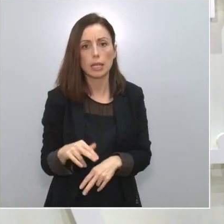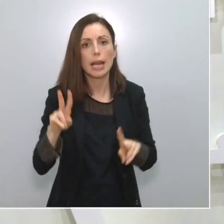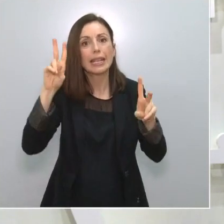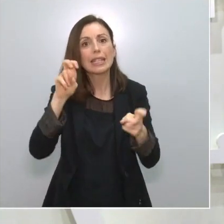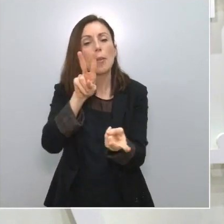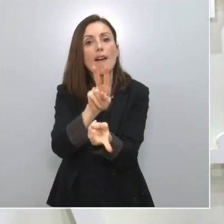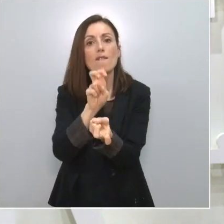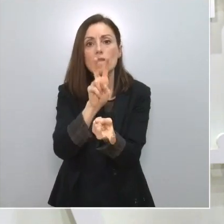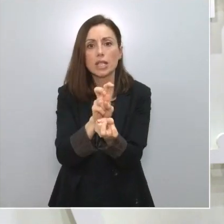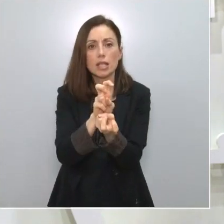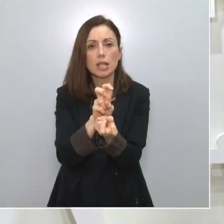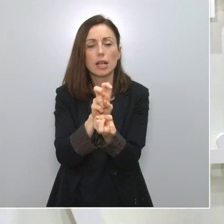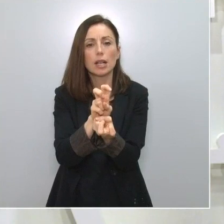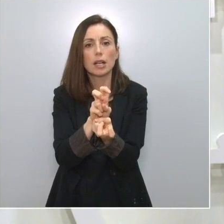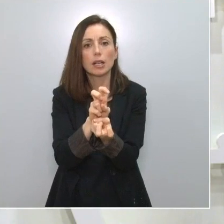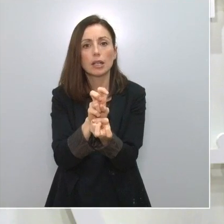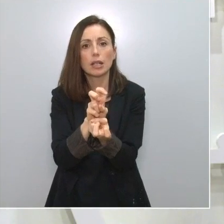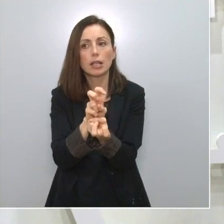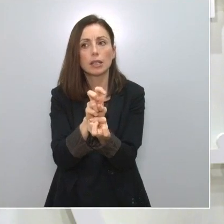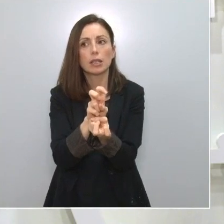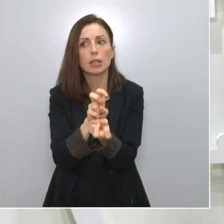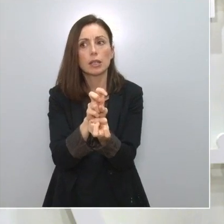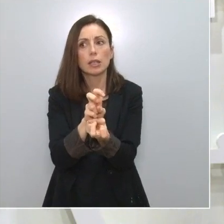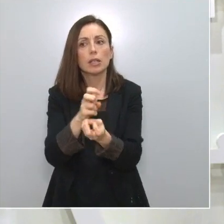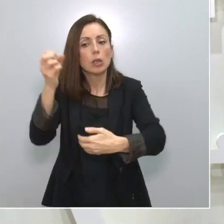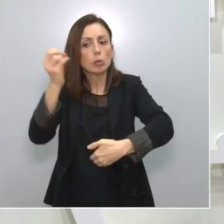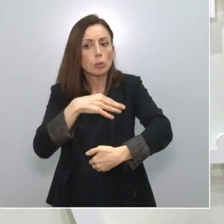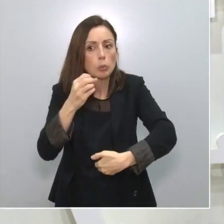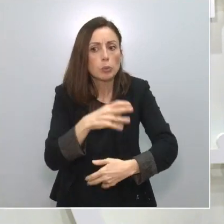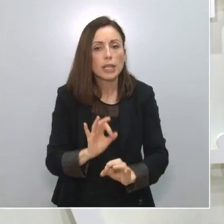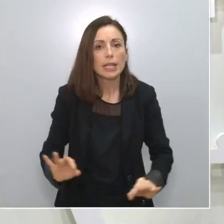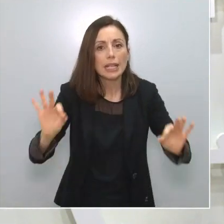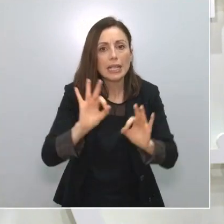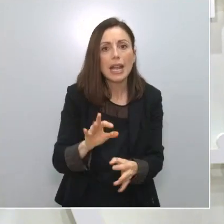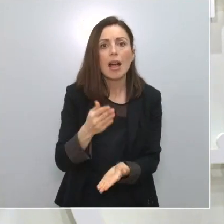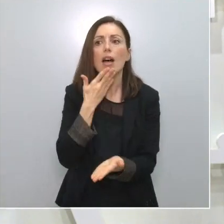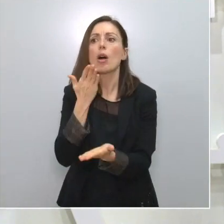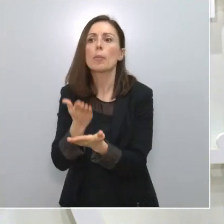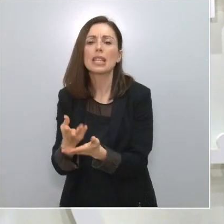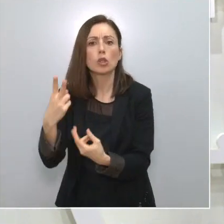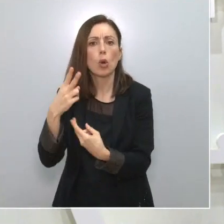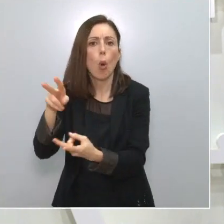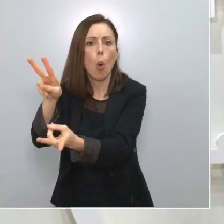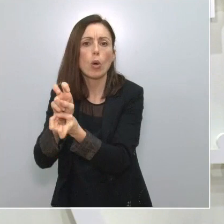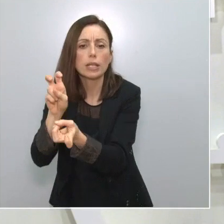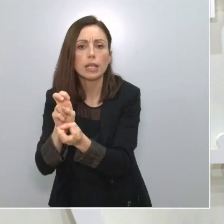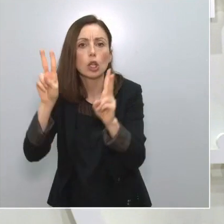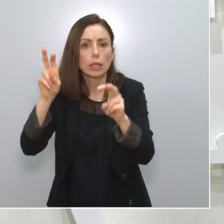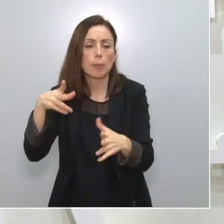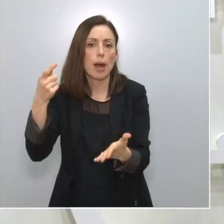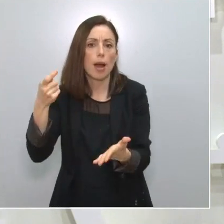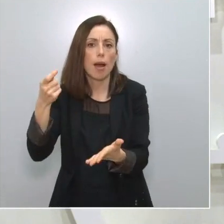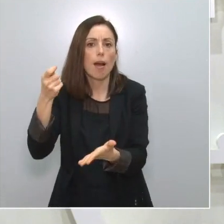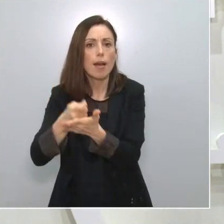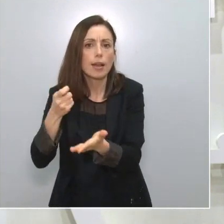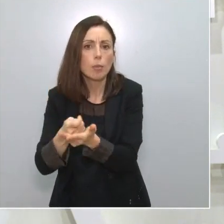fiscal no se están recaudando, ni se están cobrando, ni exigiendo ningún tipo de impuesto autonómico, por supuesto.